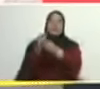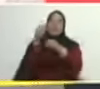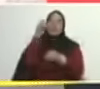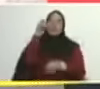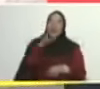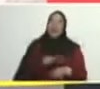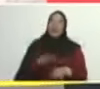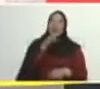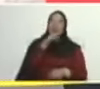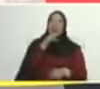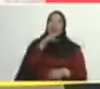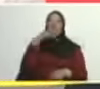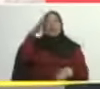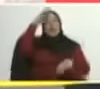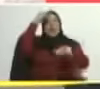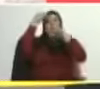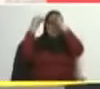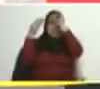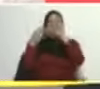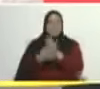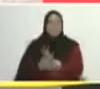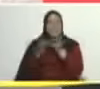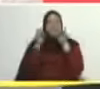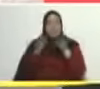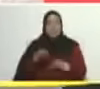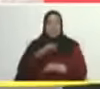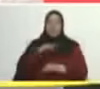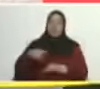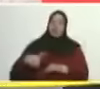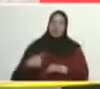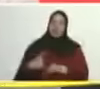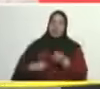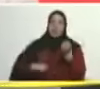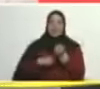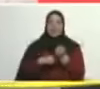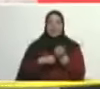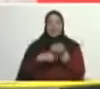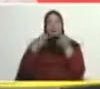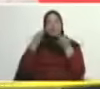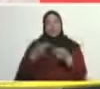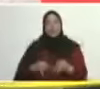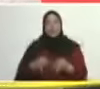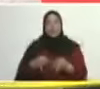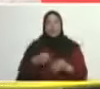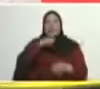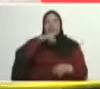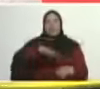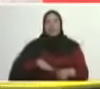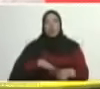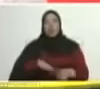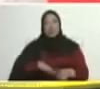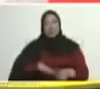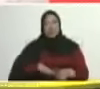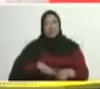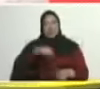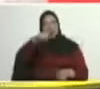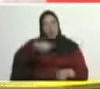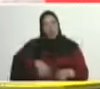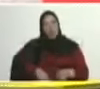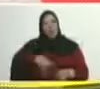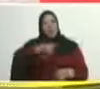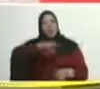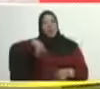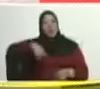peligros. Aprender y sacar fuerzas de cada revés hasta transformarlo en victoria. Hoy digo ante